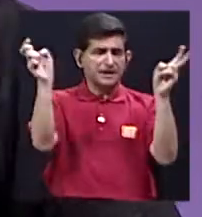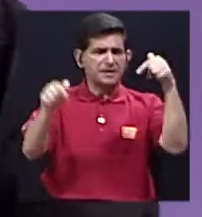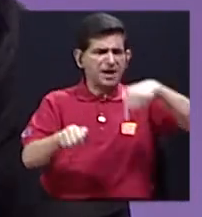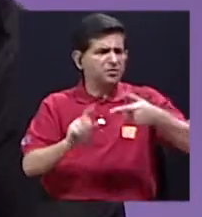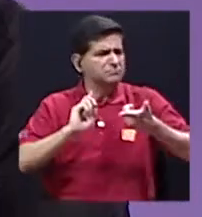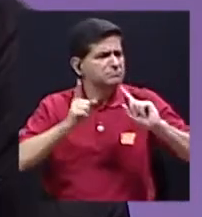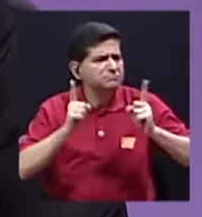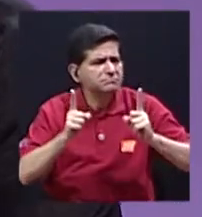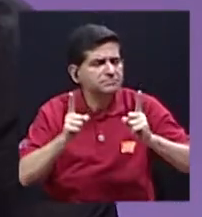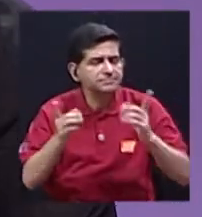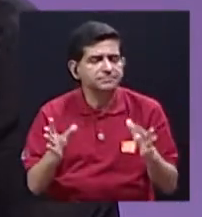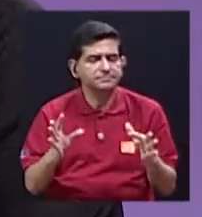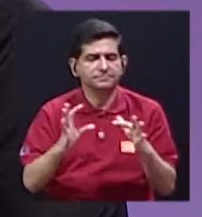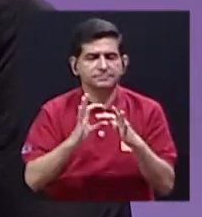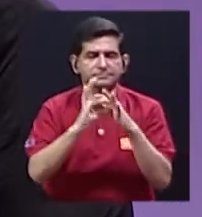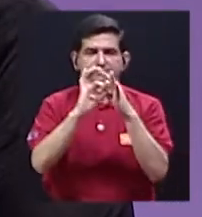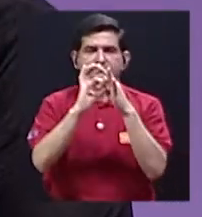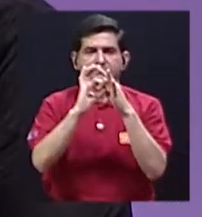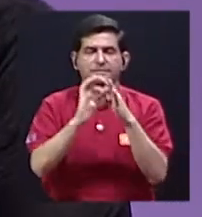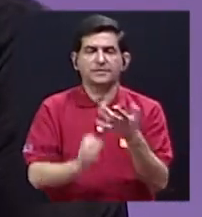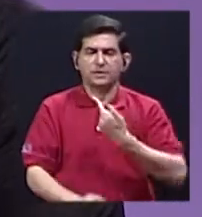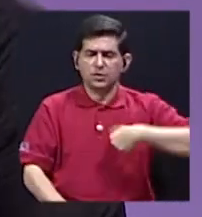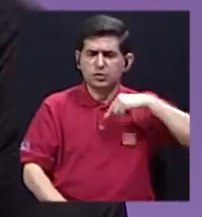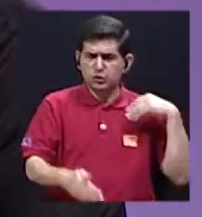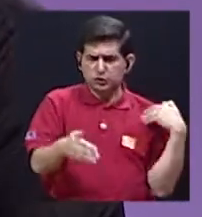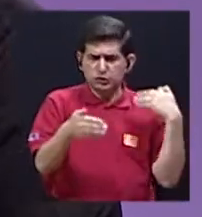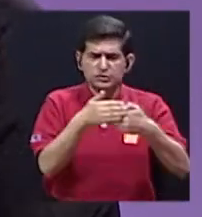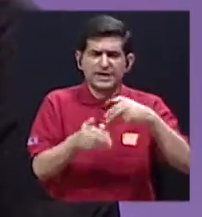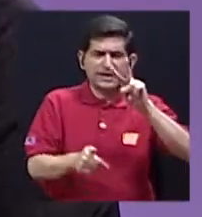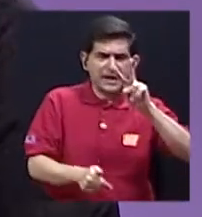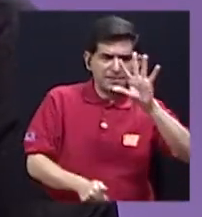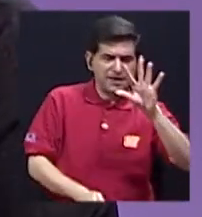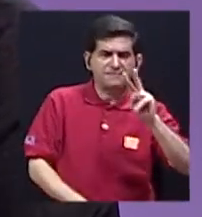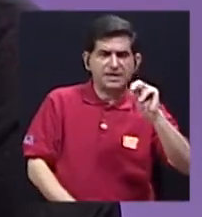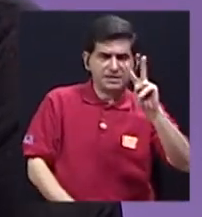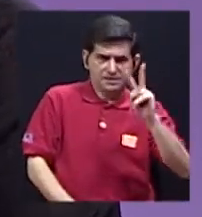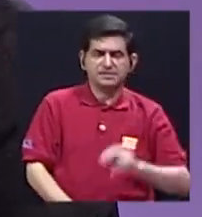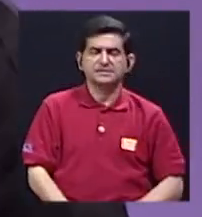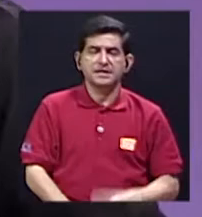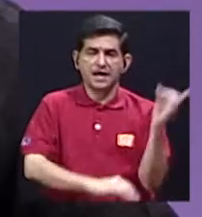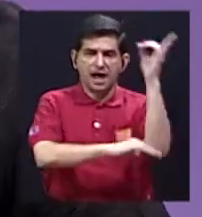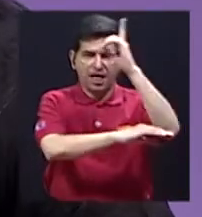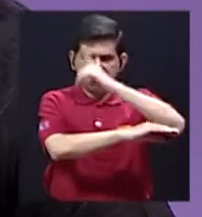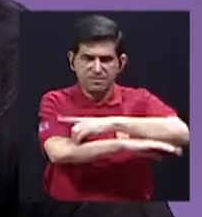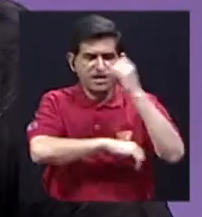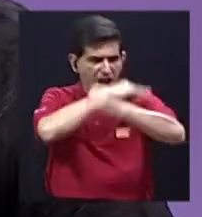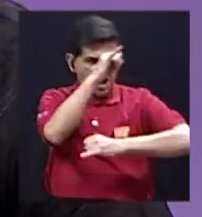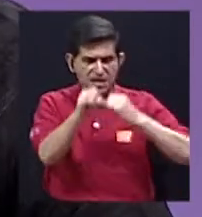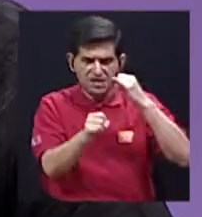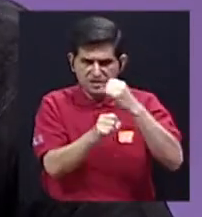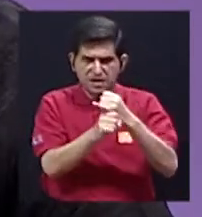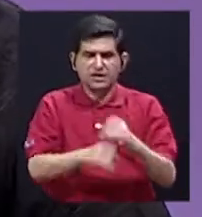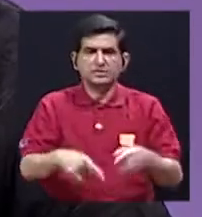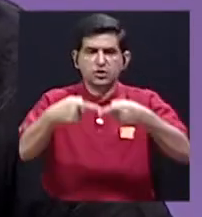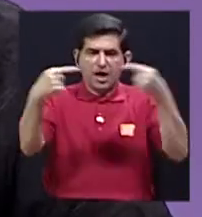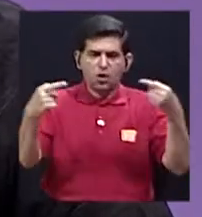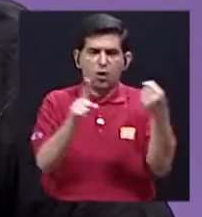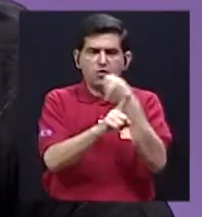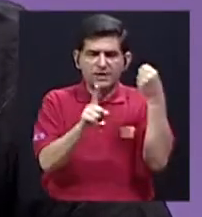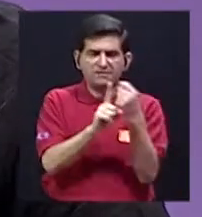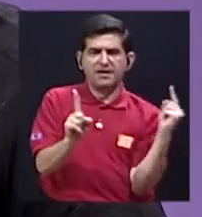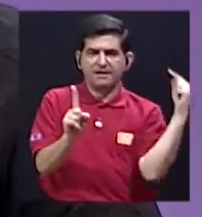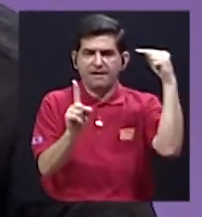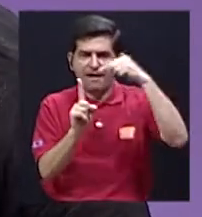de hoy tiene que ver con que estamos muy cerca del 25 de noviembre día internacional contra la violencia